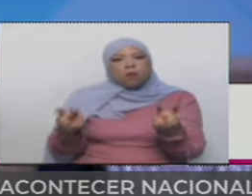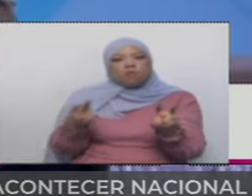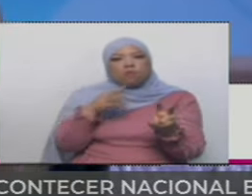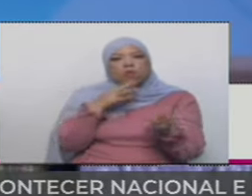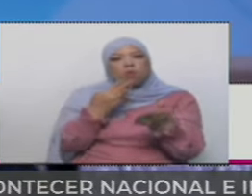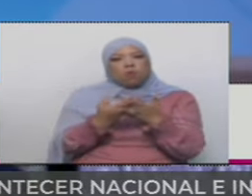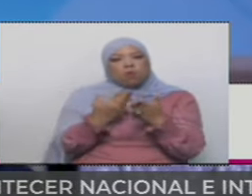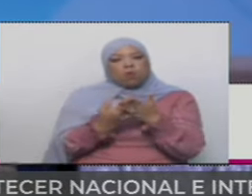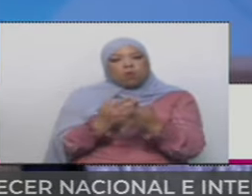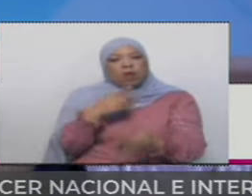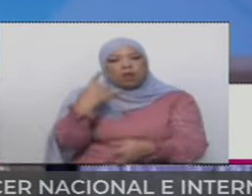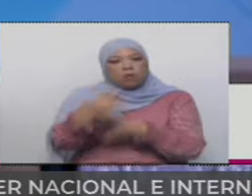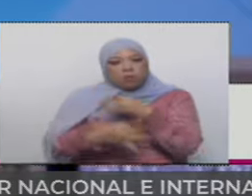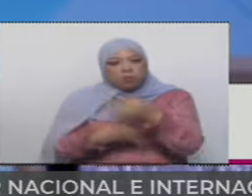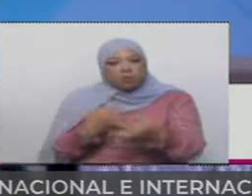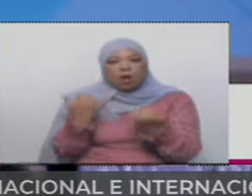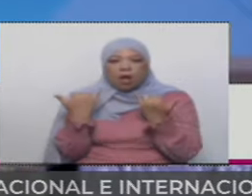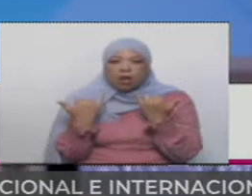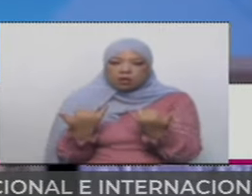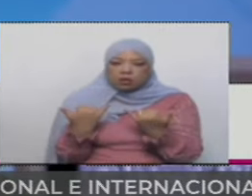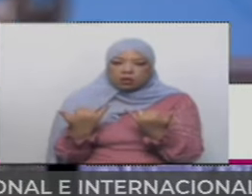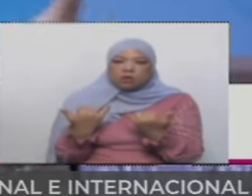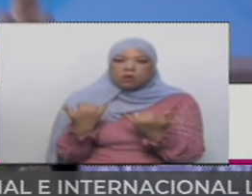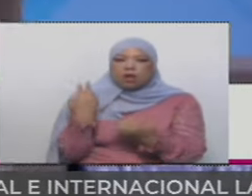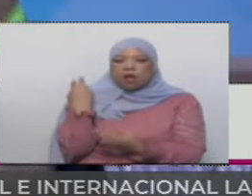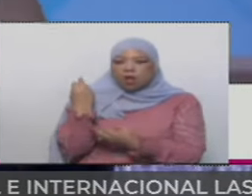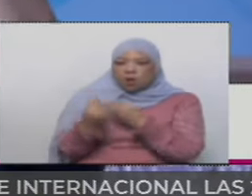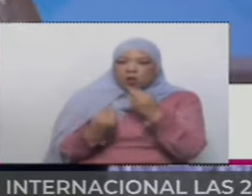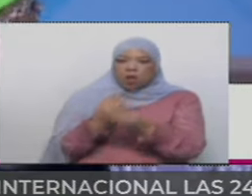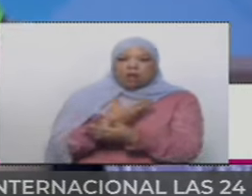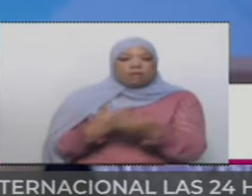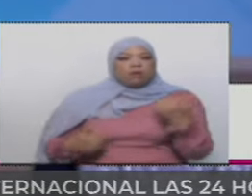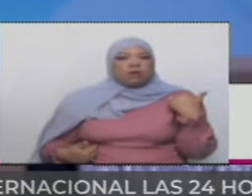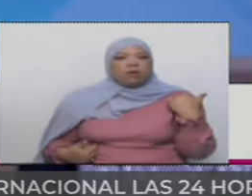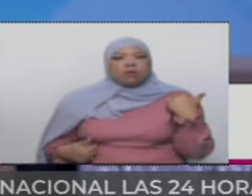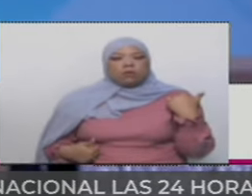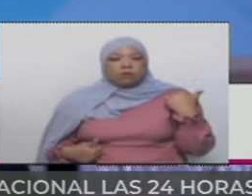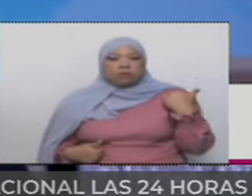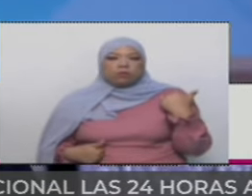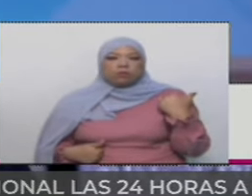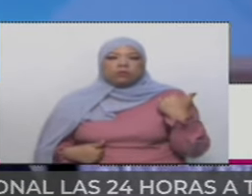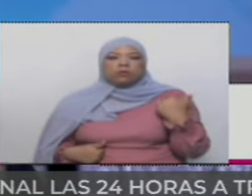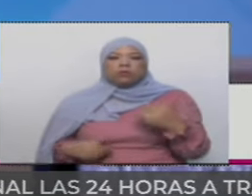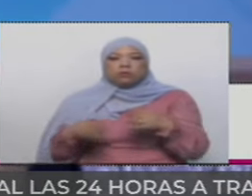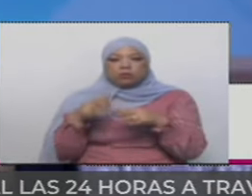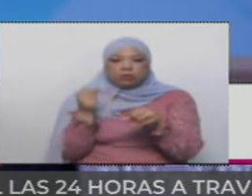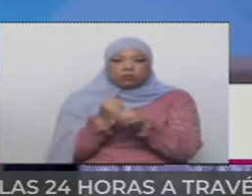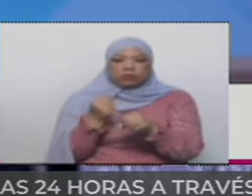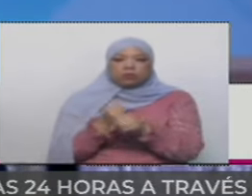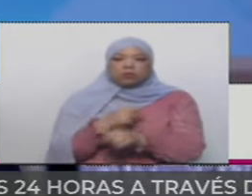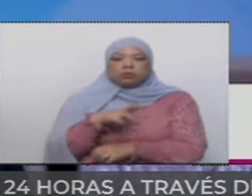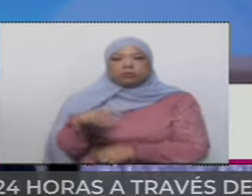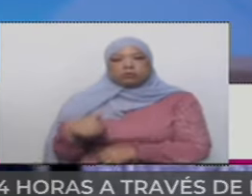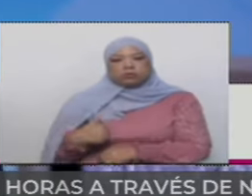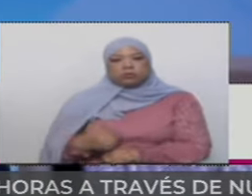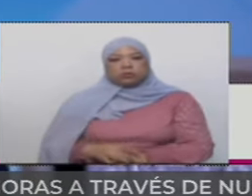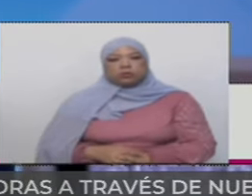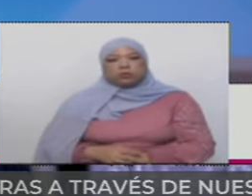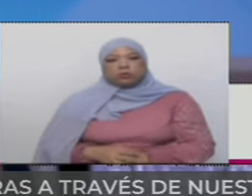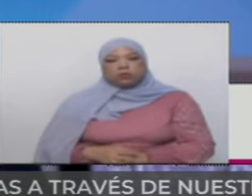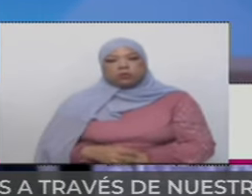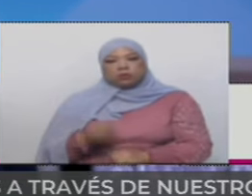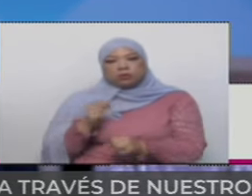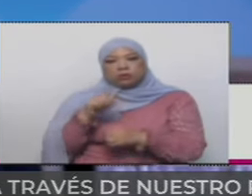y algo que ya fue creado, porque todos a veces tenemos, o mejor dicho, todos tenemos eso